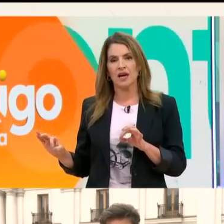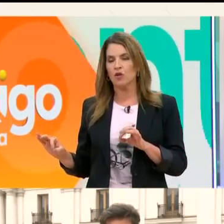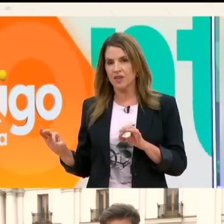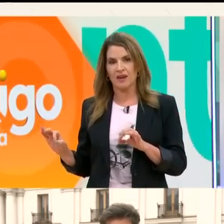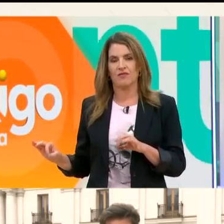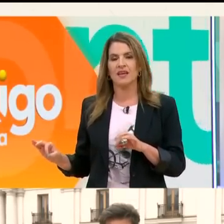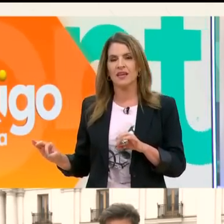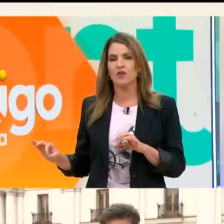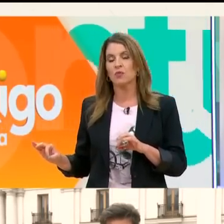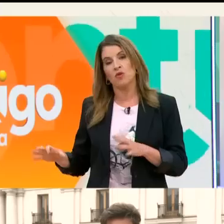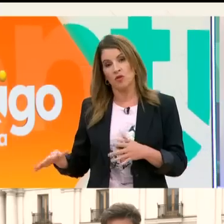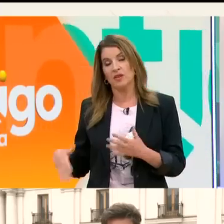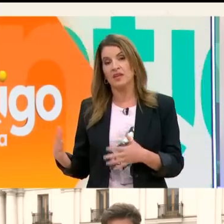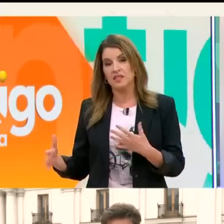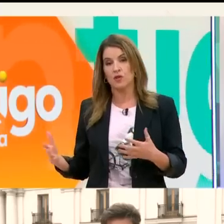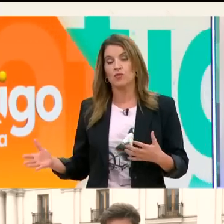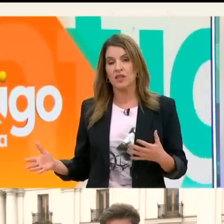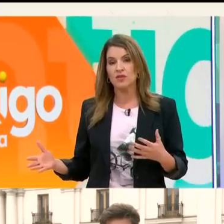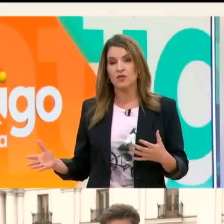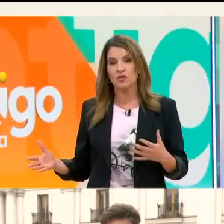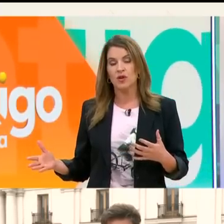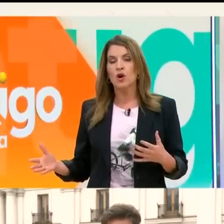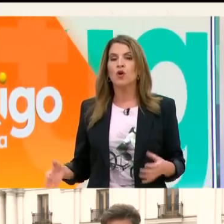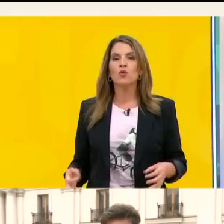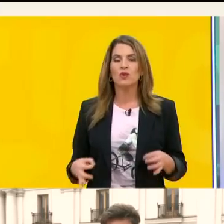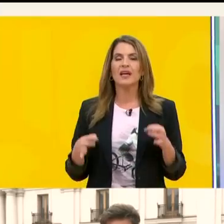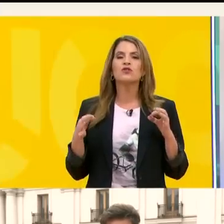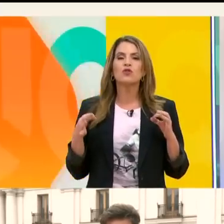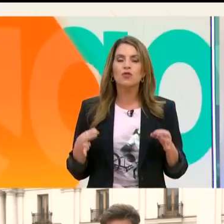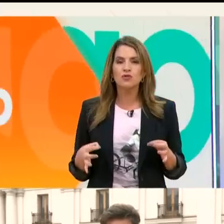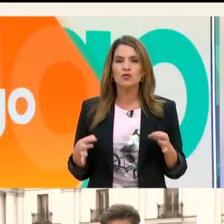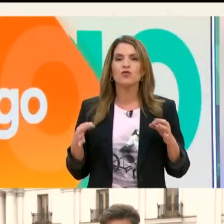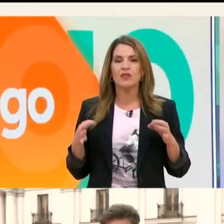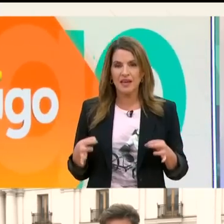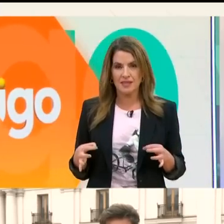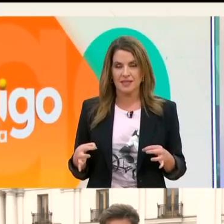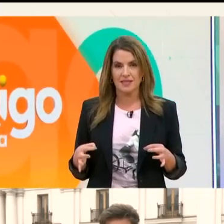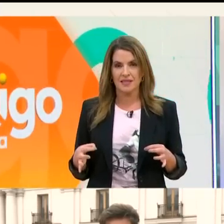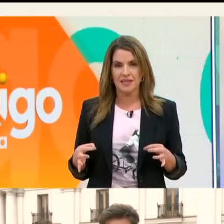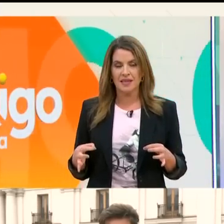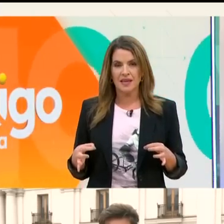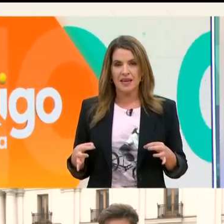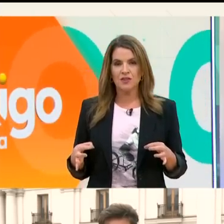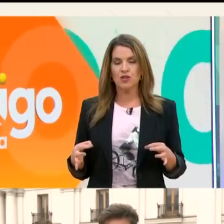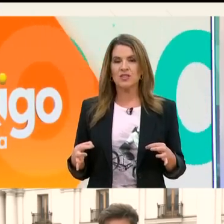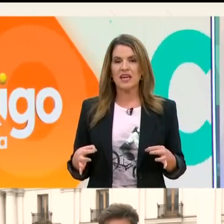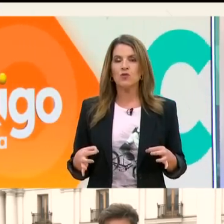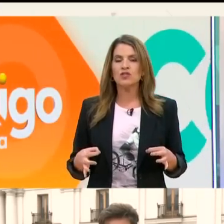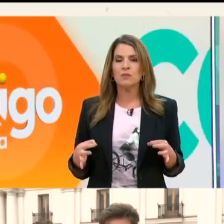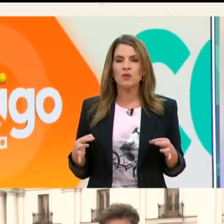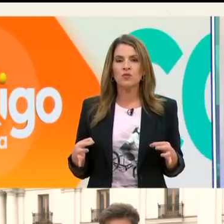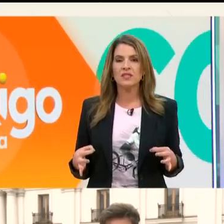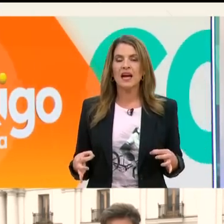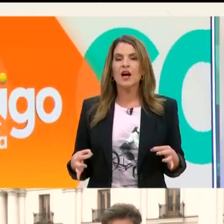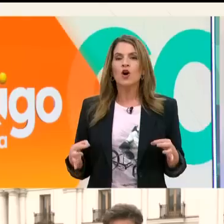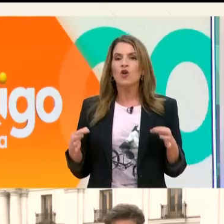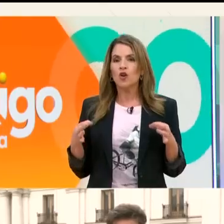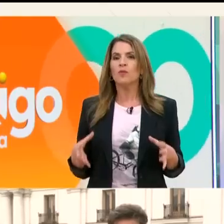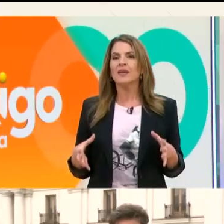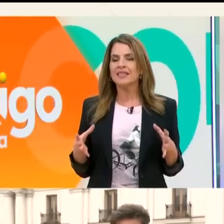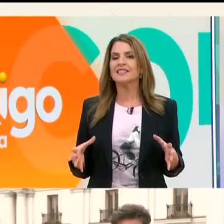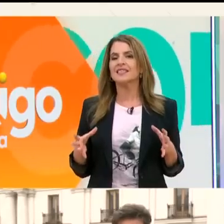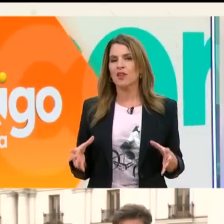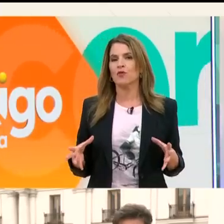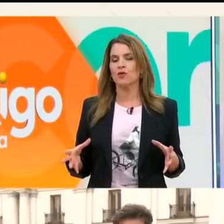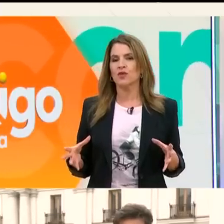ocurría los días viernes, como hoy día sigue ocurriendo, ocurría todos los días. Entonces ahí uno se pregunta,